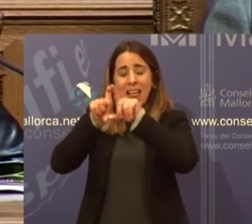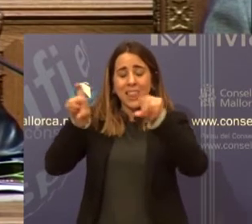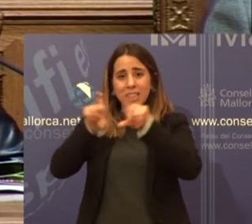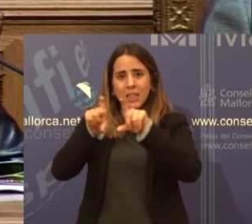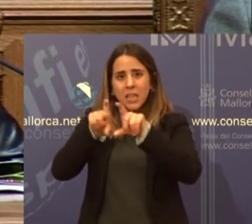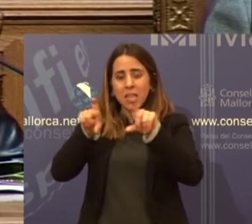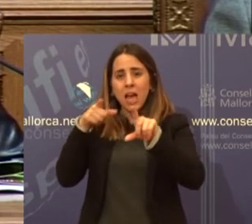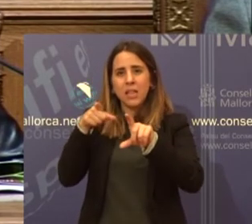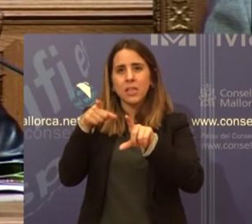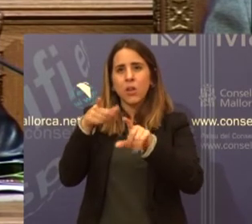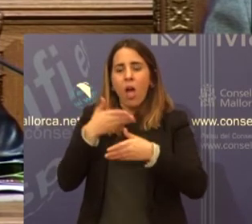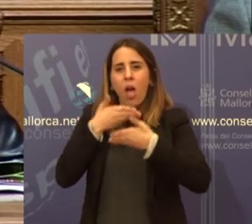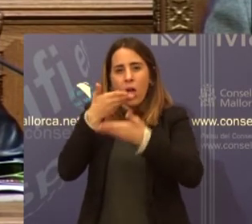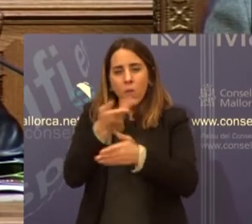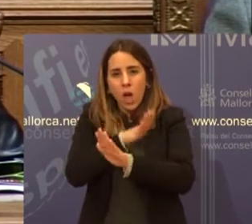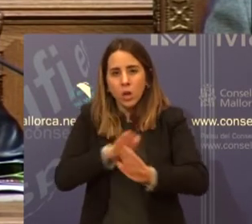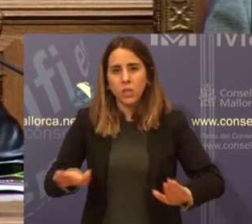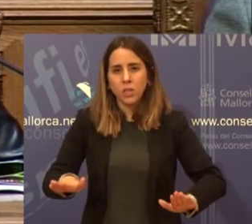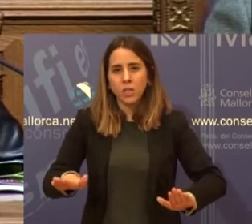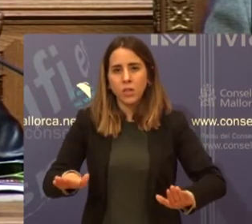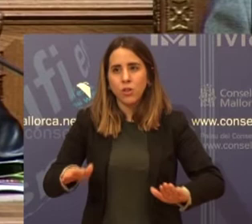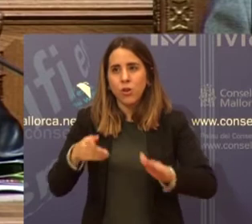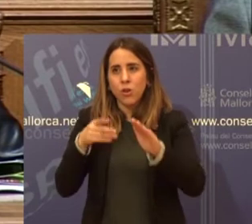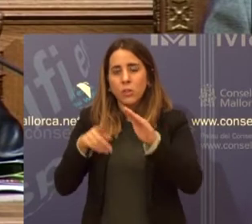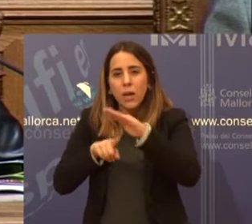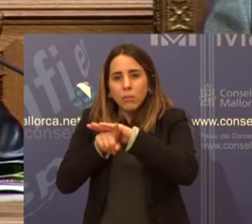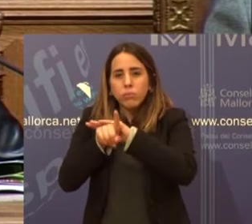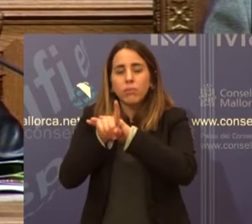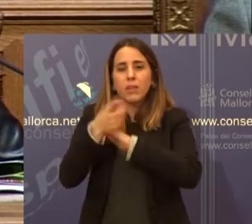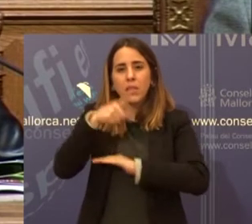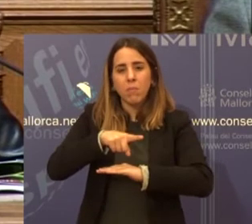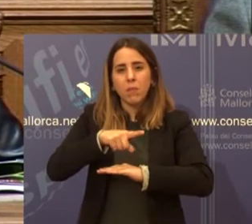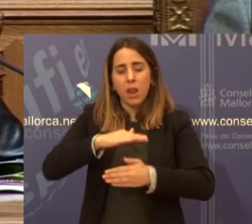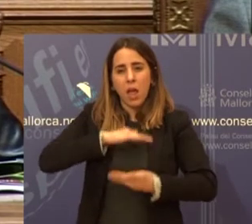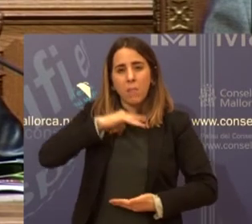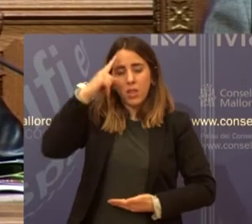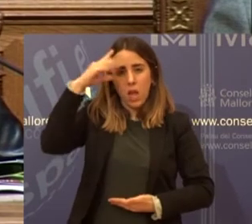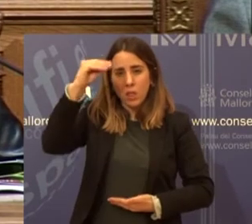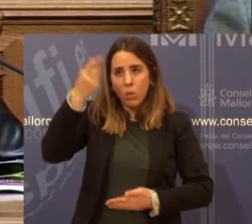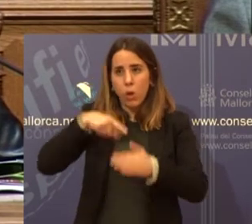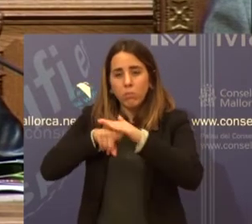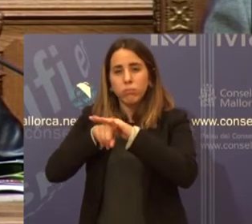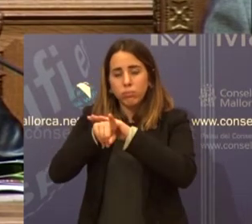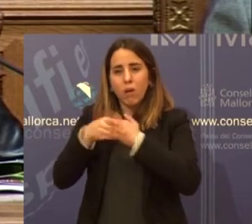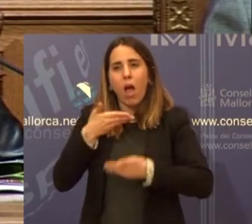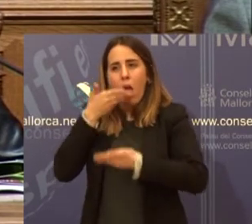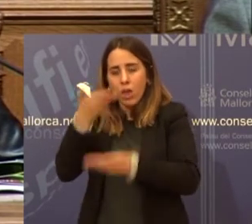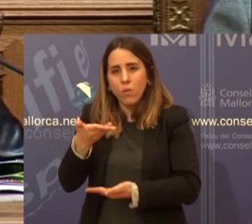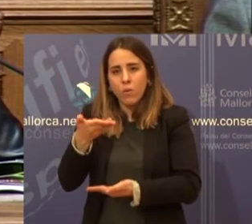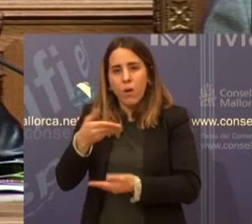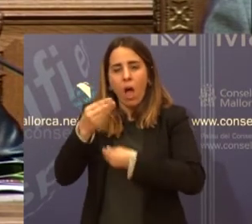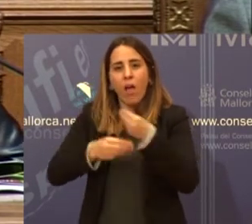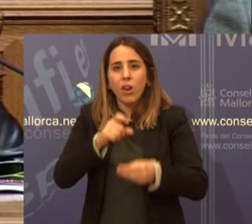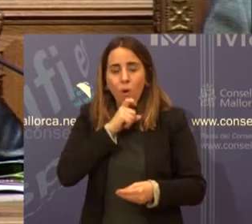los niños a superarse a sí mismos y a desarrollar sus capacidades intelectuales. Esto lo hacemos básicamente con